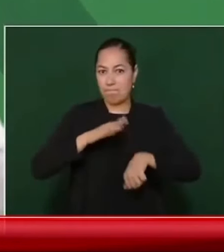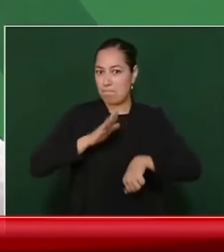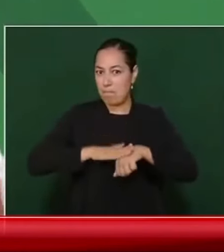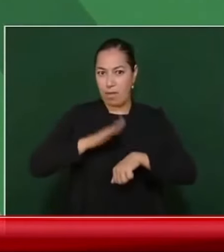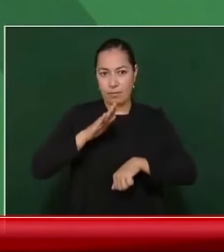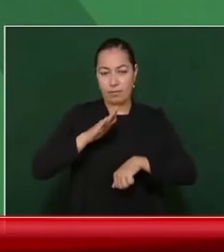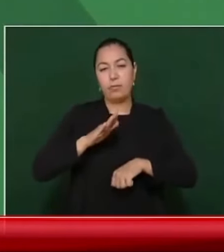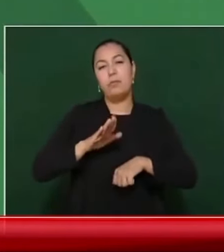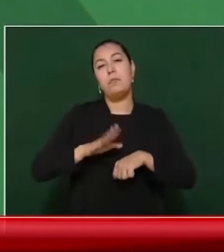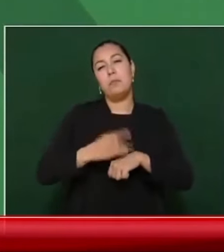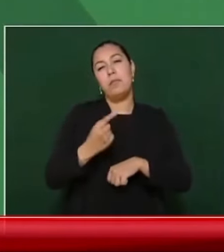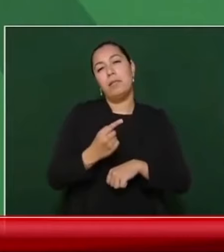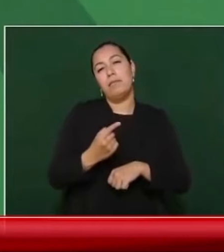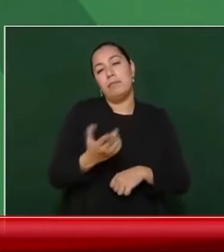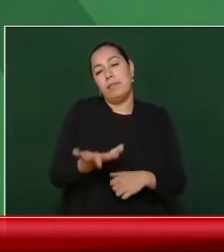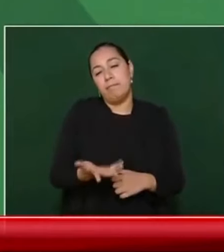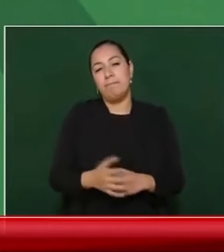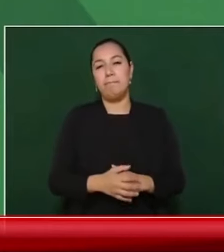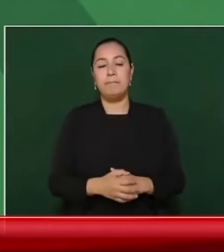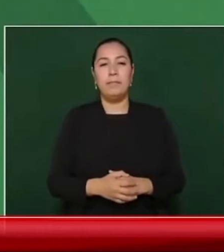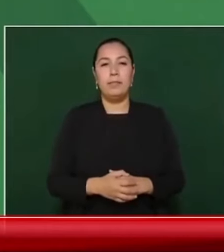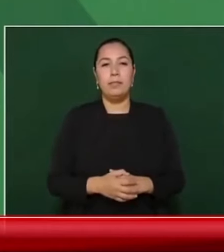se tiene